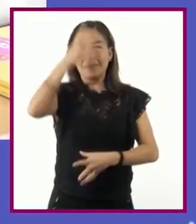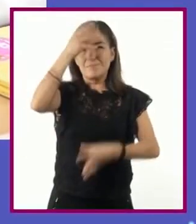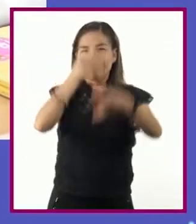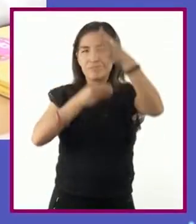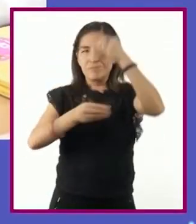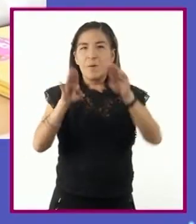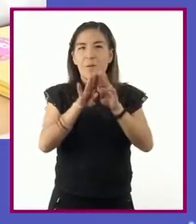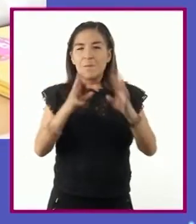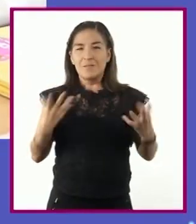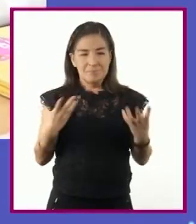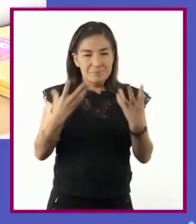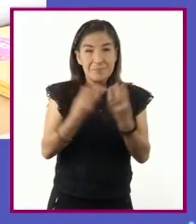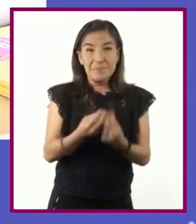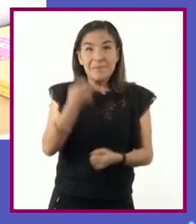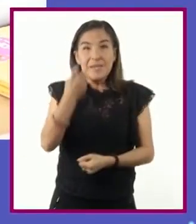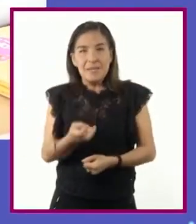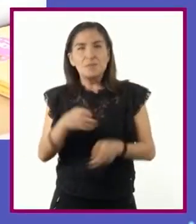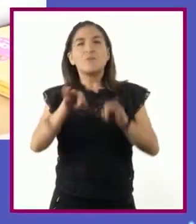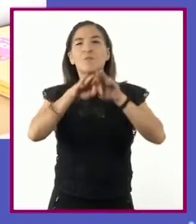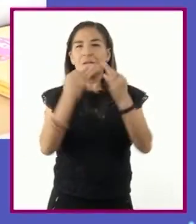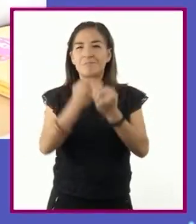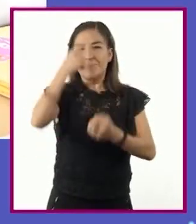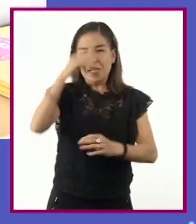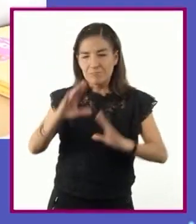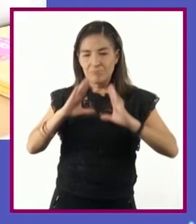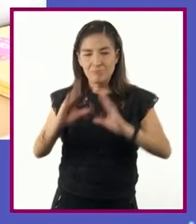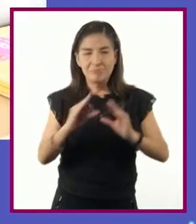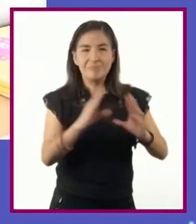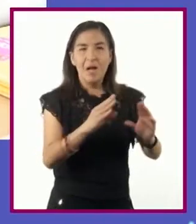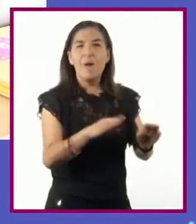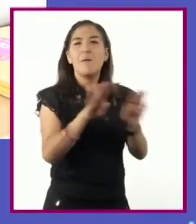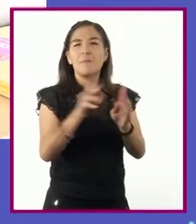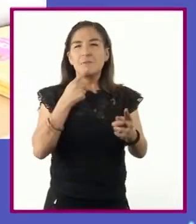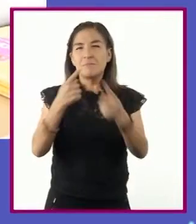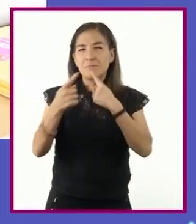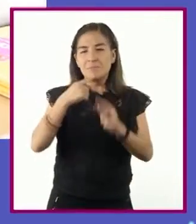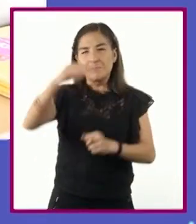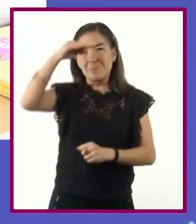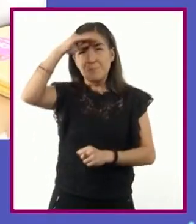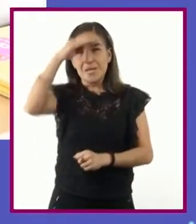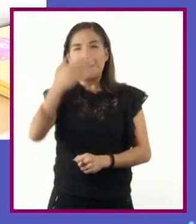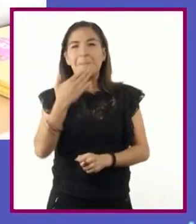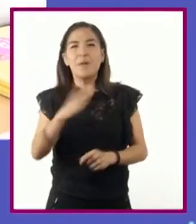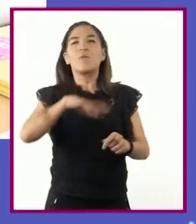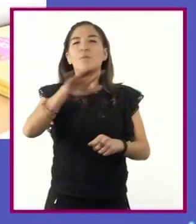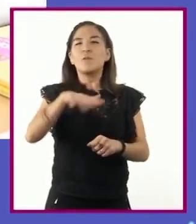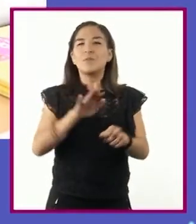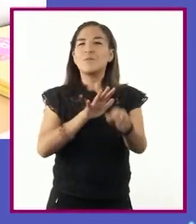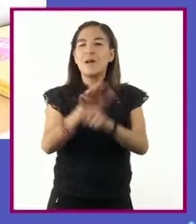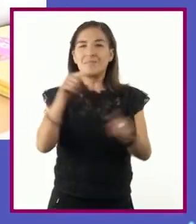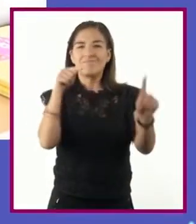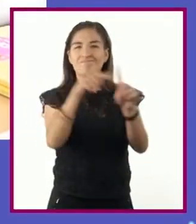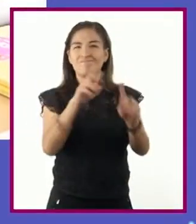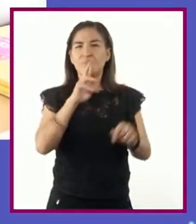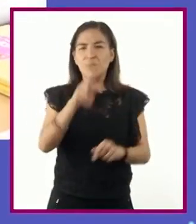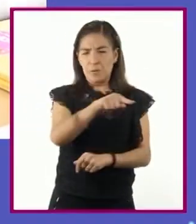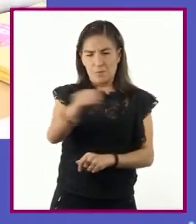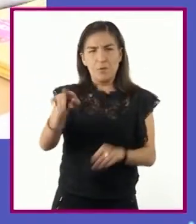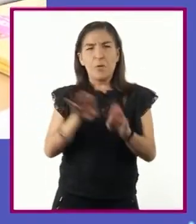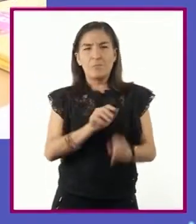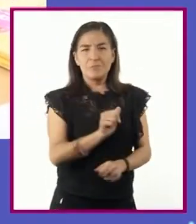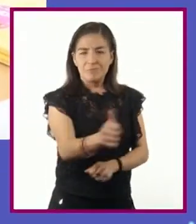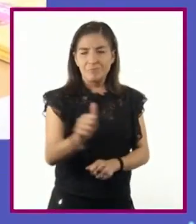aprendizaje. De esta manera se propicia el pensamiento crítico. Ellos buscan sus propias respuestas, investigan